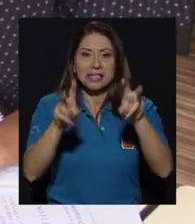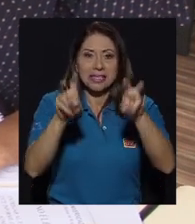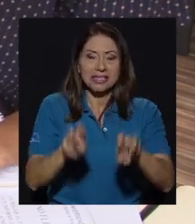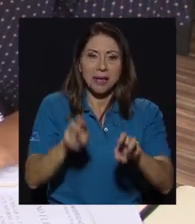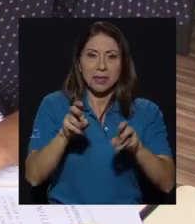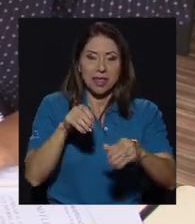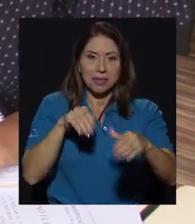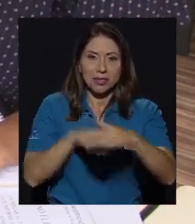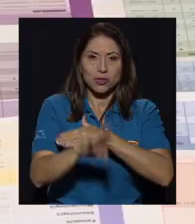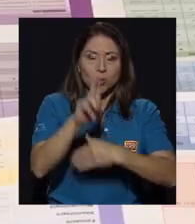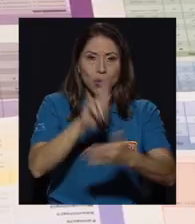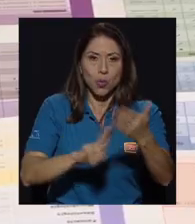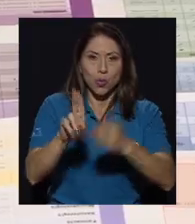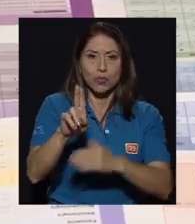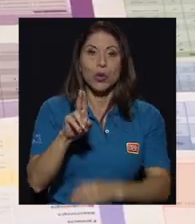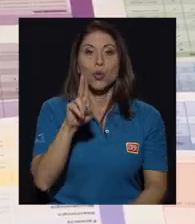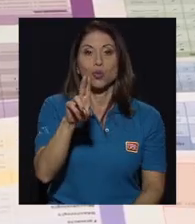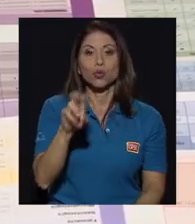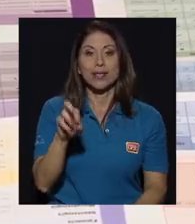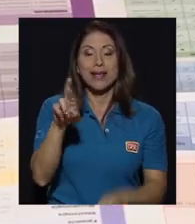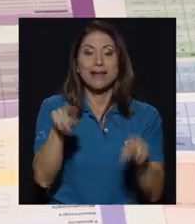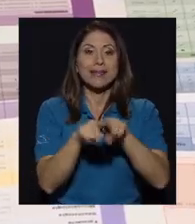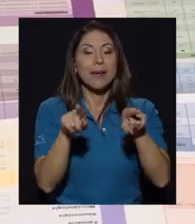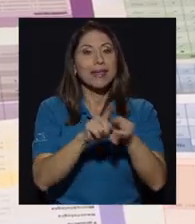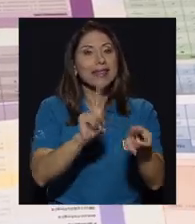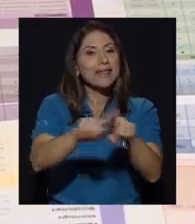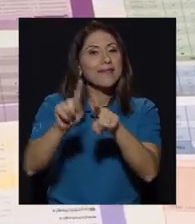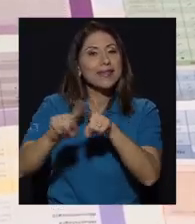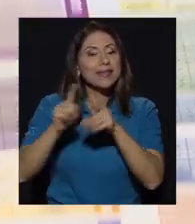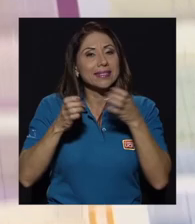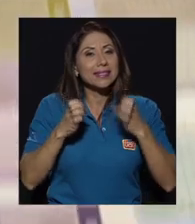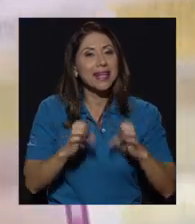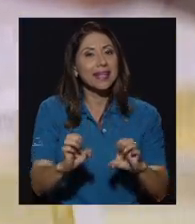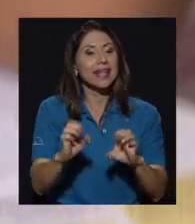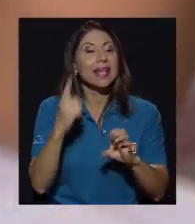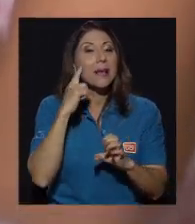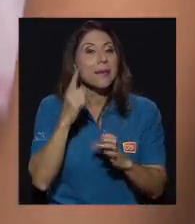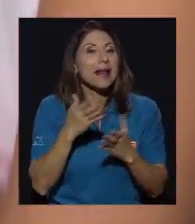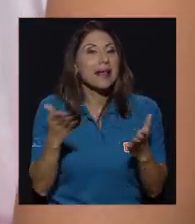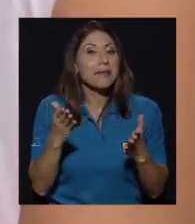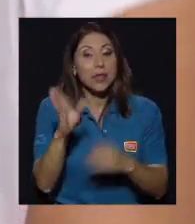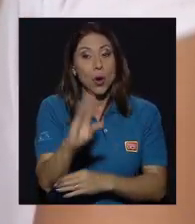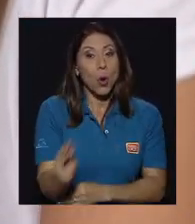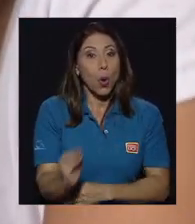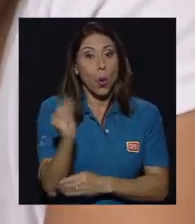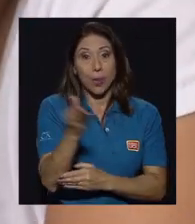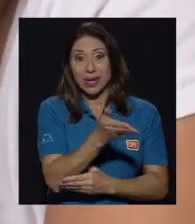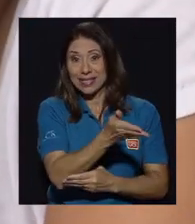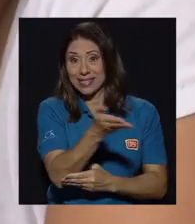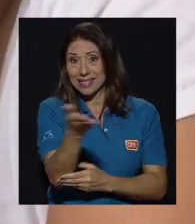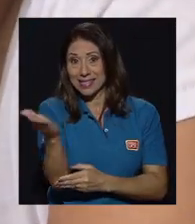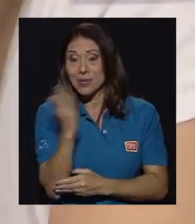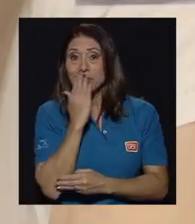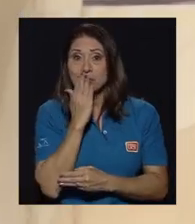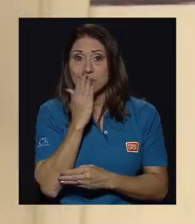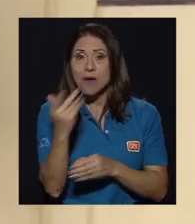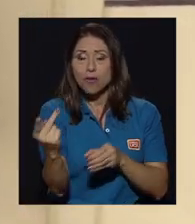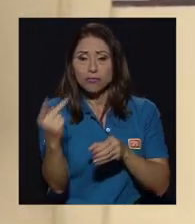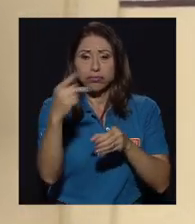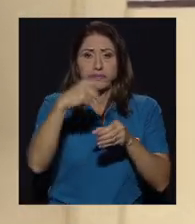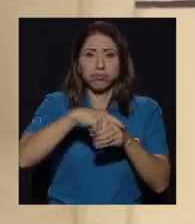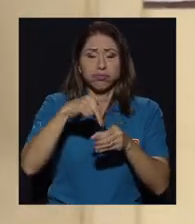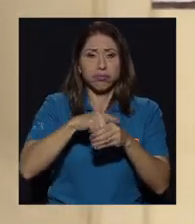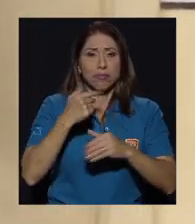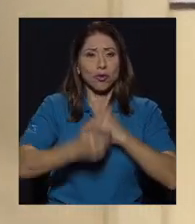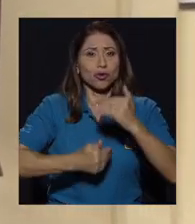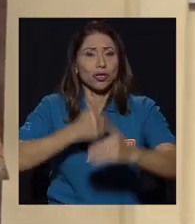examen de admisión. La UCR implementa también diferentes estrategias para aumentar la participación de los jóvenes de estas zonas en el